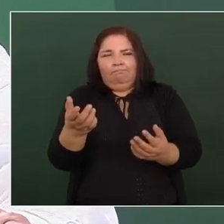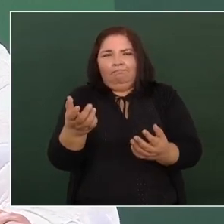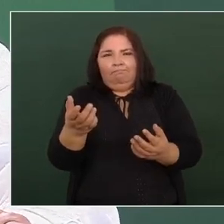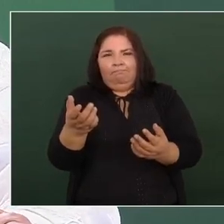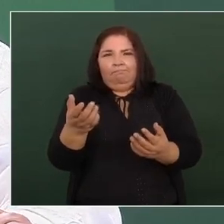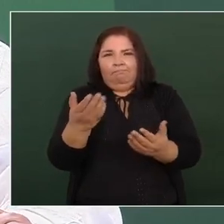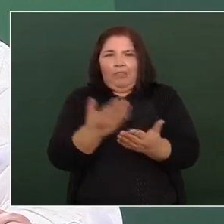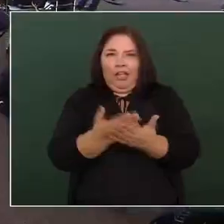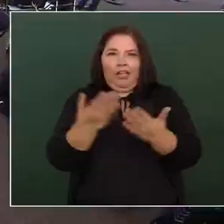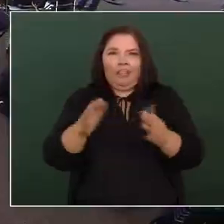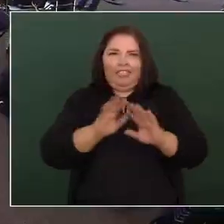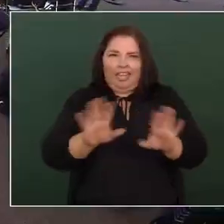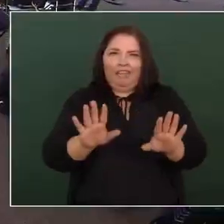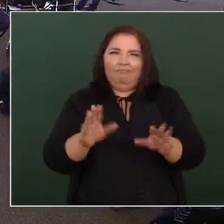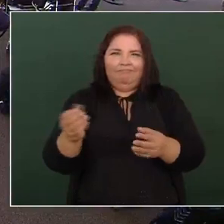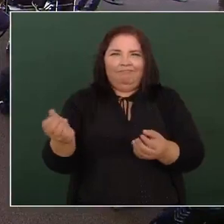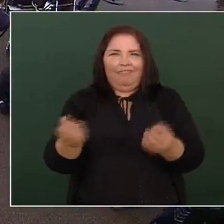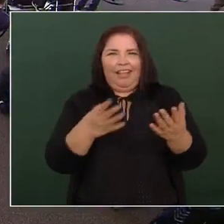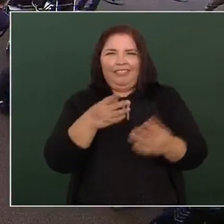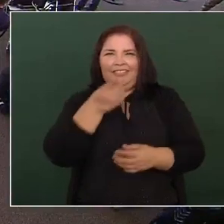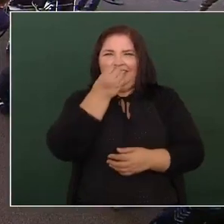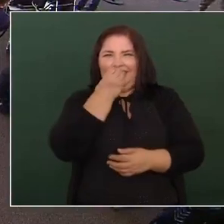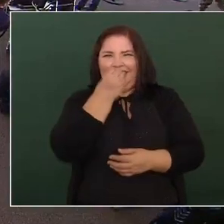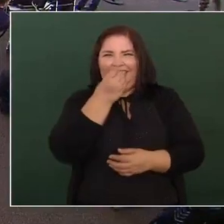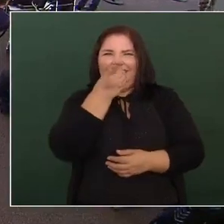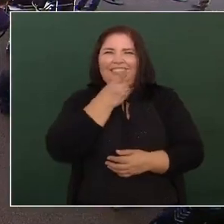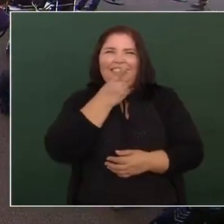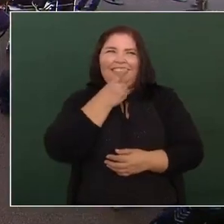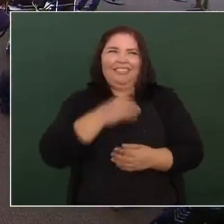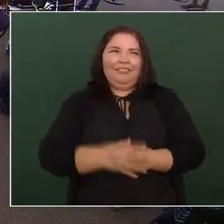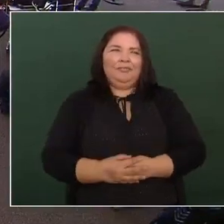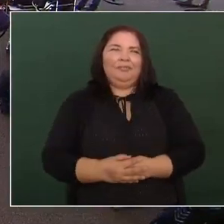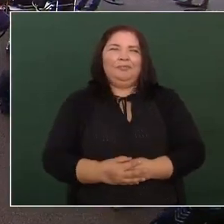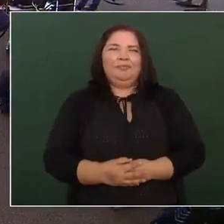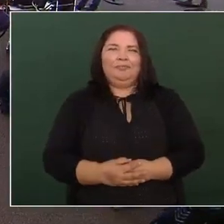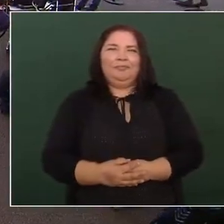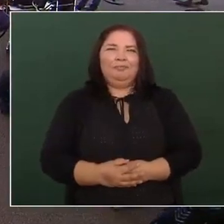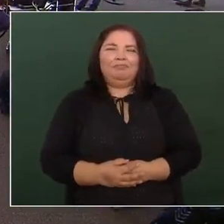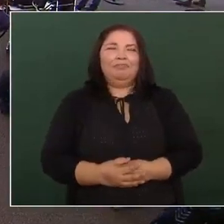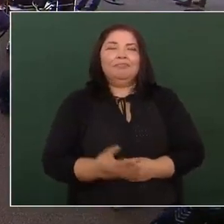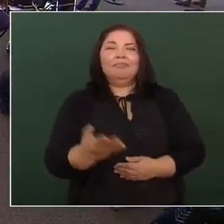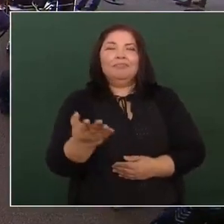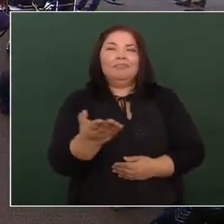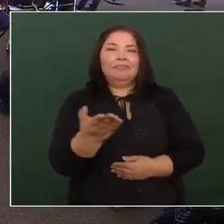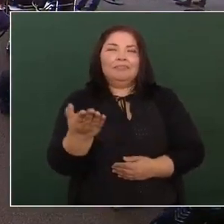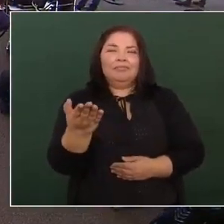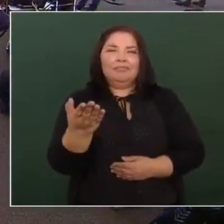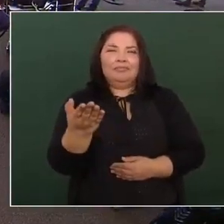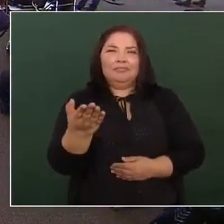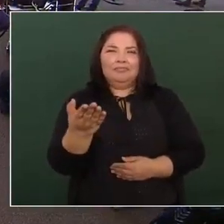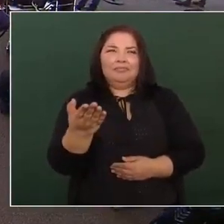y ahora sí nos vamos a desayunar. A ver, ¿cuál es?